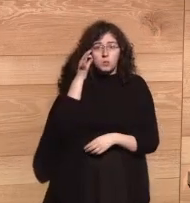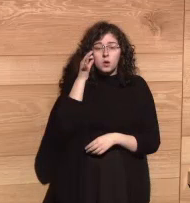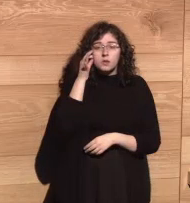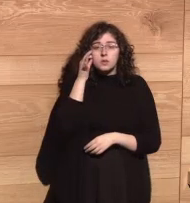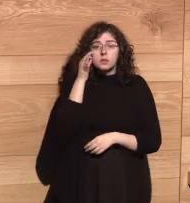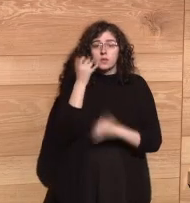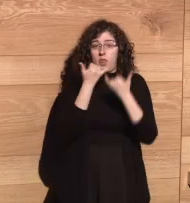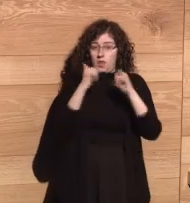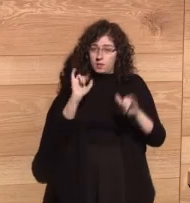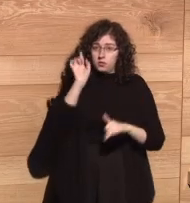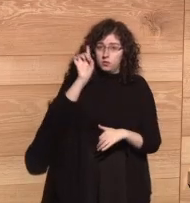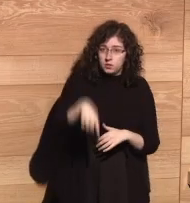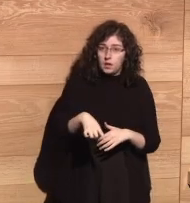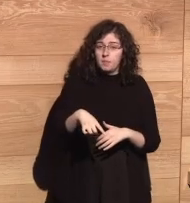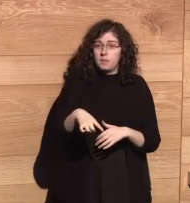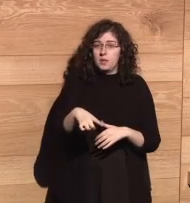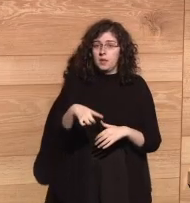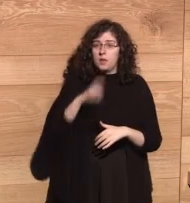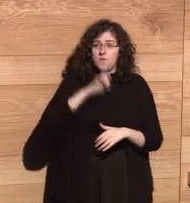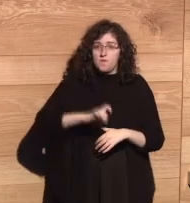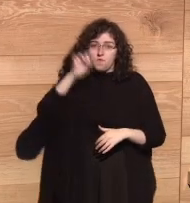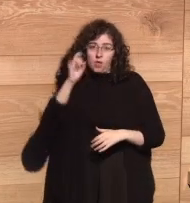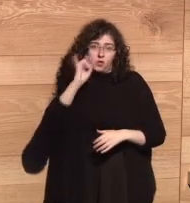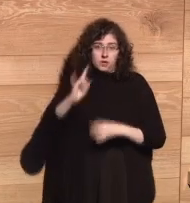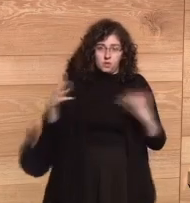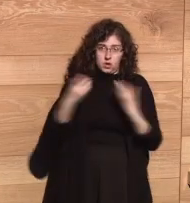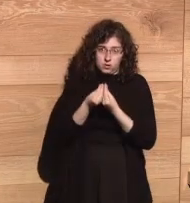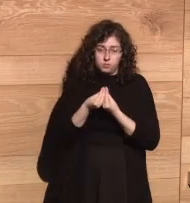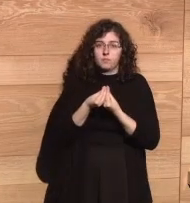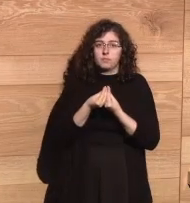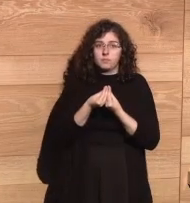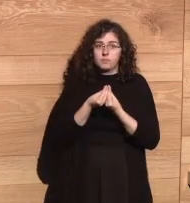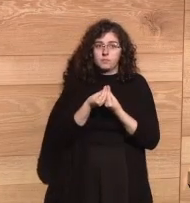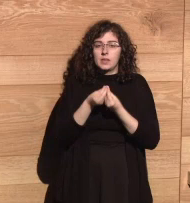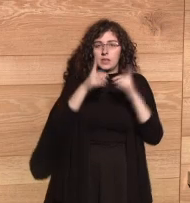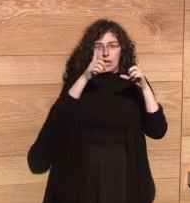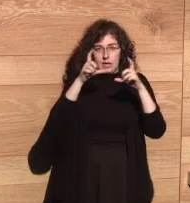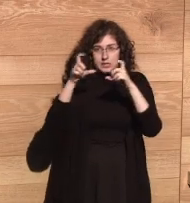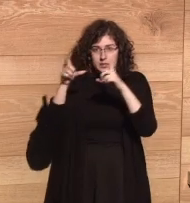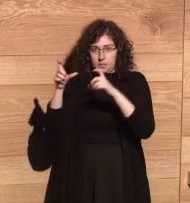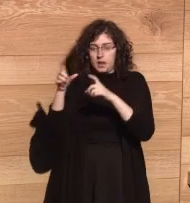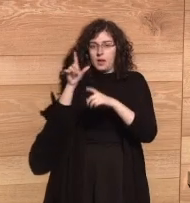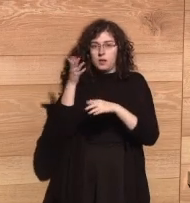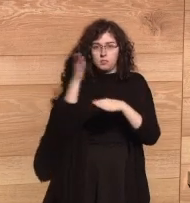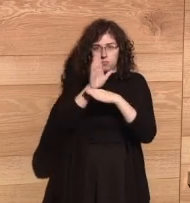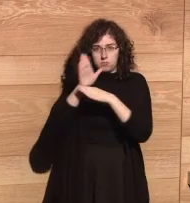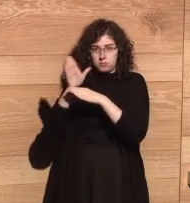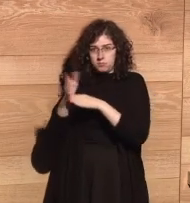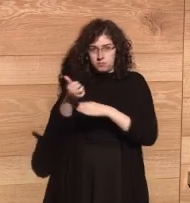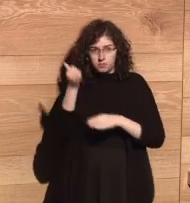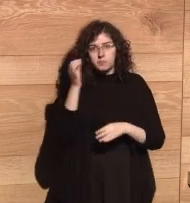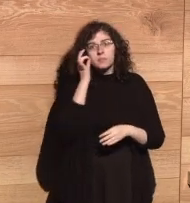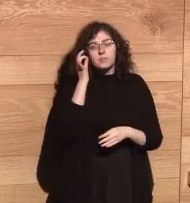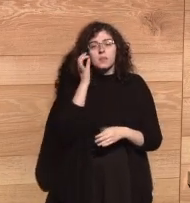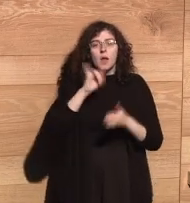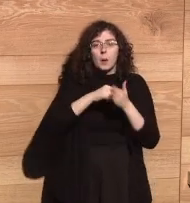estamos celebrando también con Fundación. Compartimos estas últimas imágenes de ella en